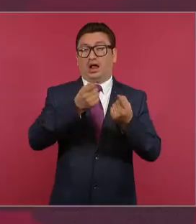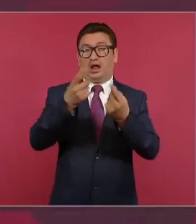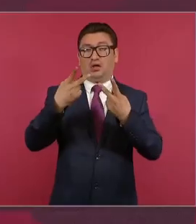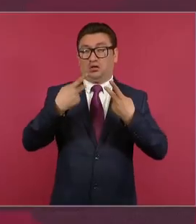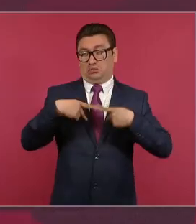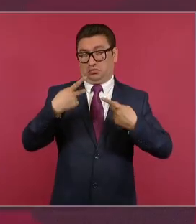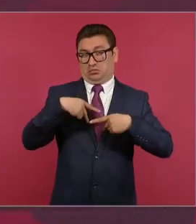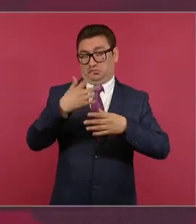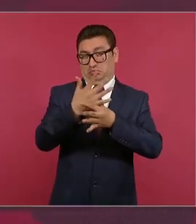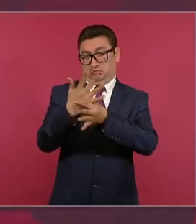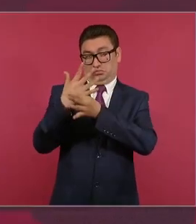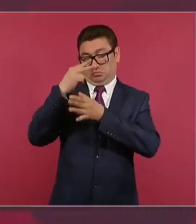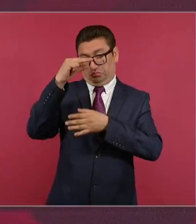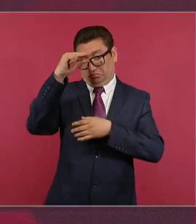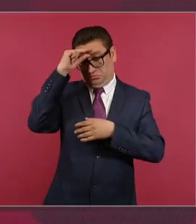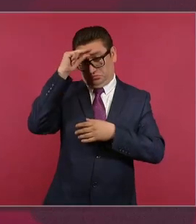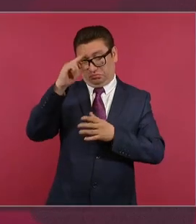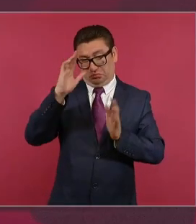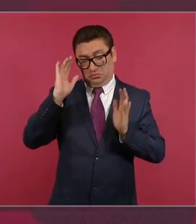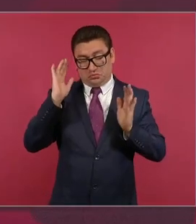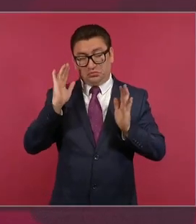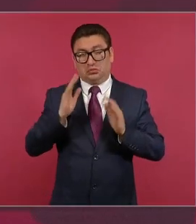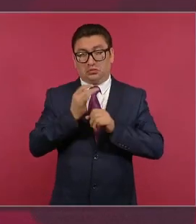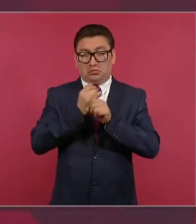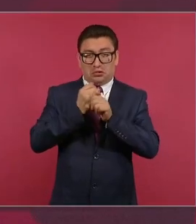pseudointelectuales y